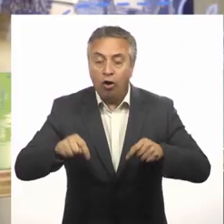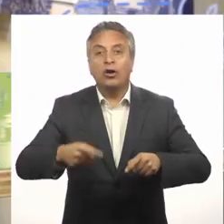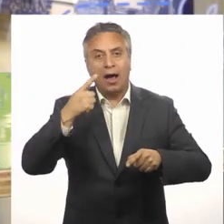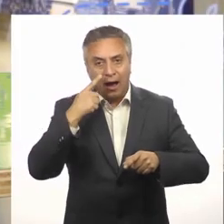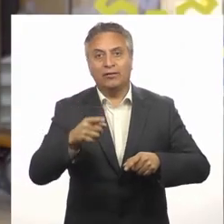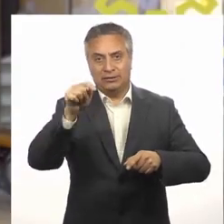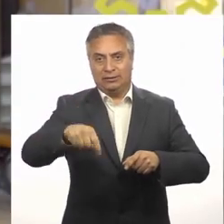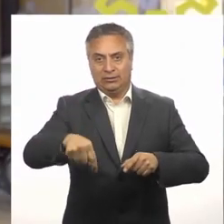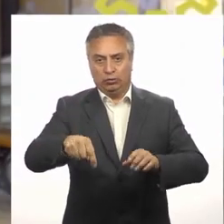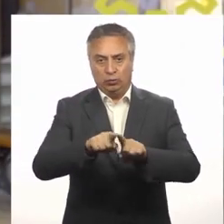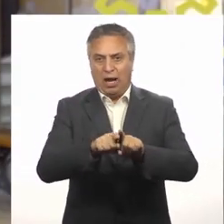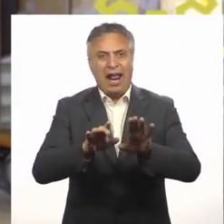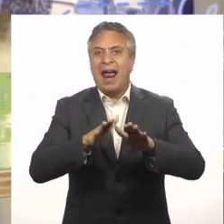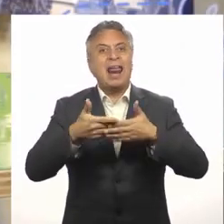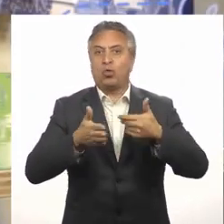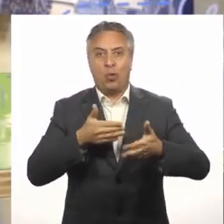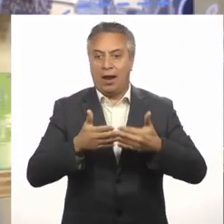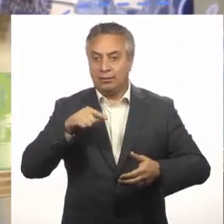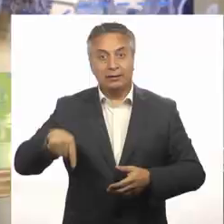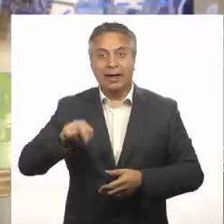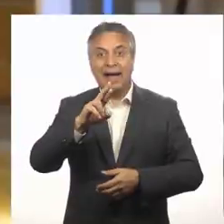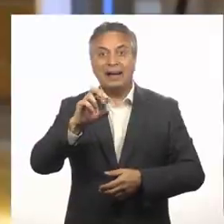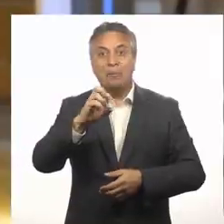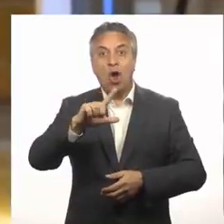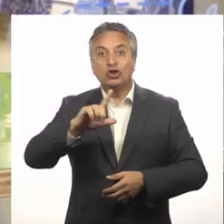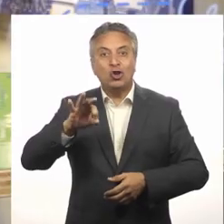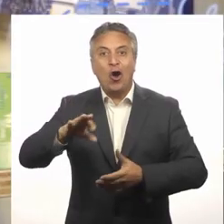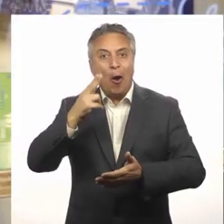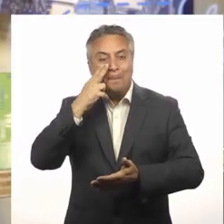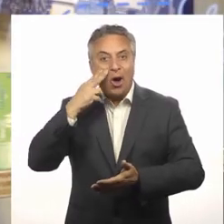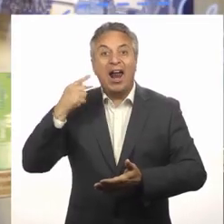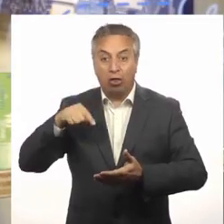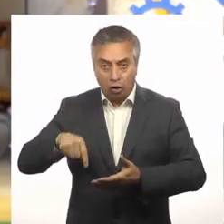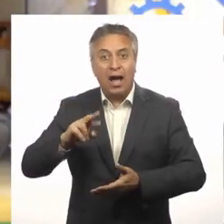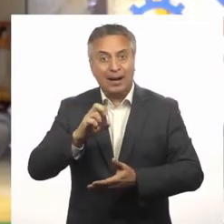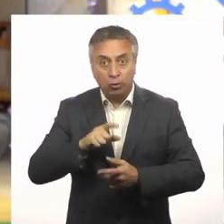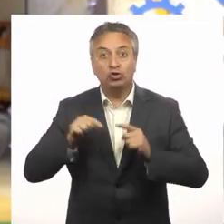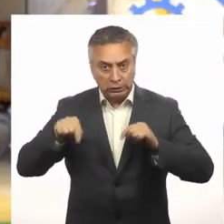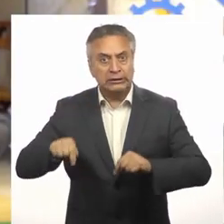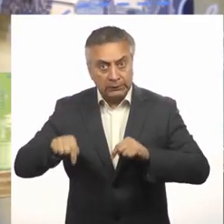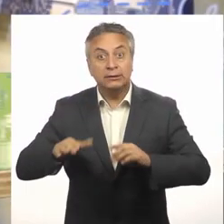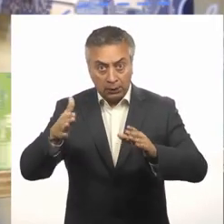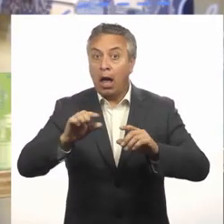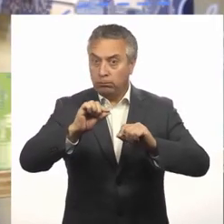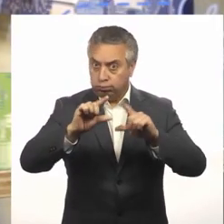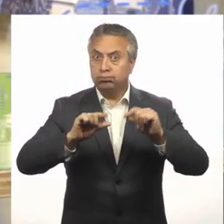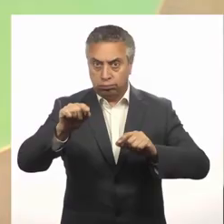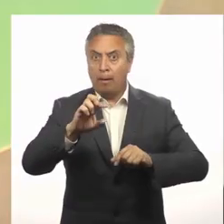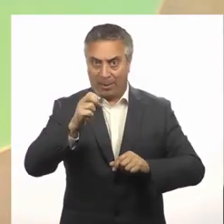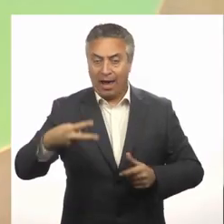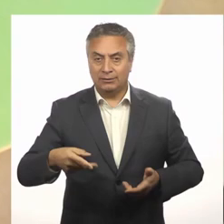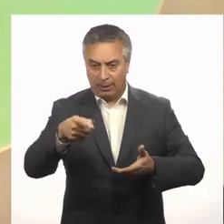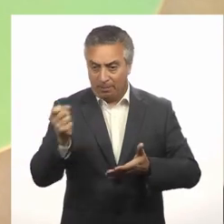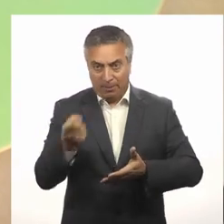natural. Repollo morado. Sí, aunque no lo creas, el repollo es el indicador de pH. Primero lo cortas, lo trozas,